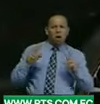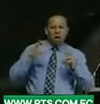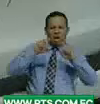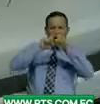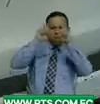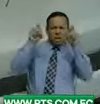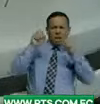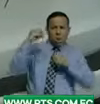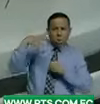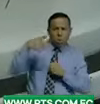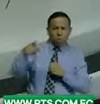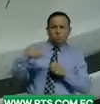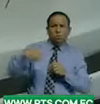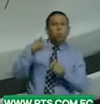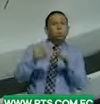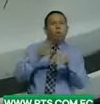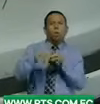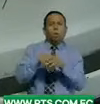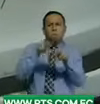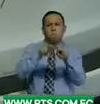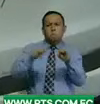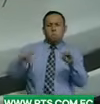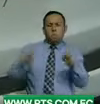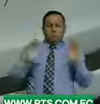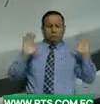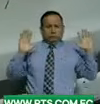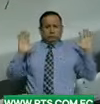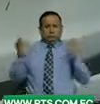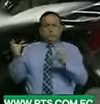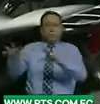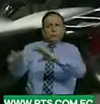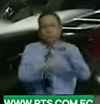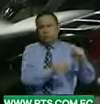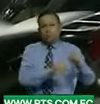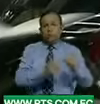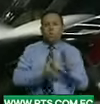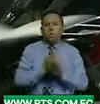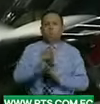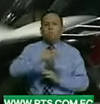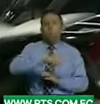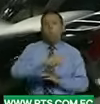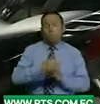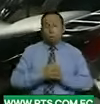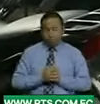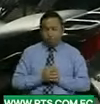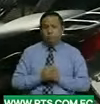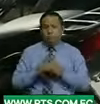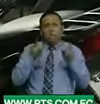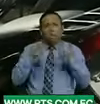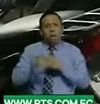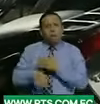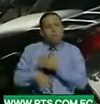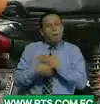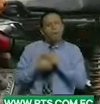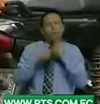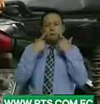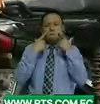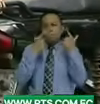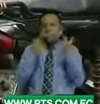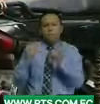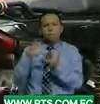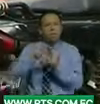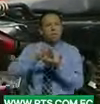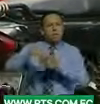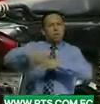piso. Se acostó en el piso, esto es un asalto, y se llevaron la caja registradora. Asimismo, se intensificaron los controles en distintas calles